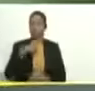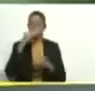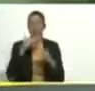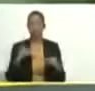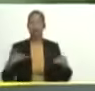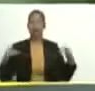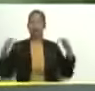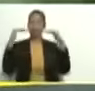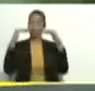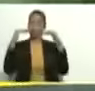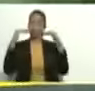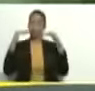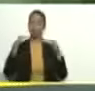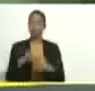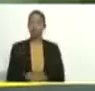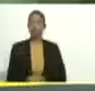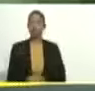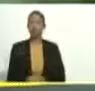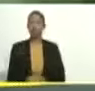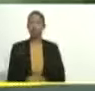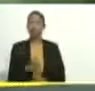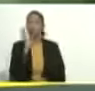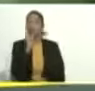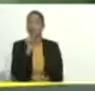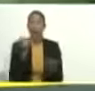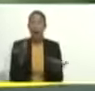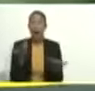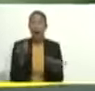absoluta. No hay opción.